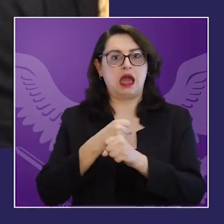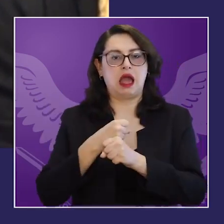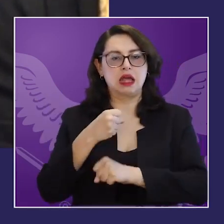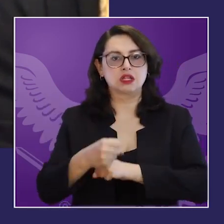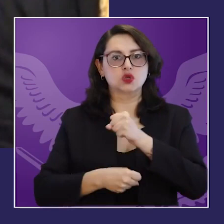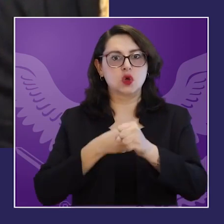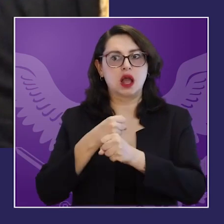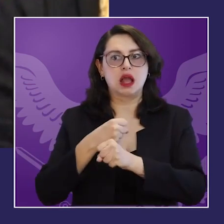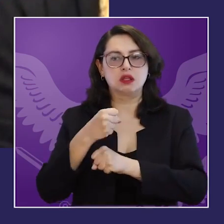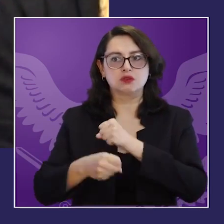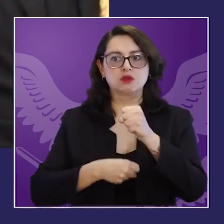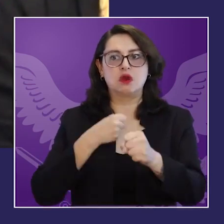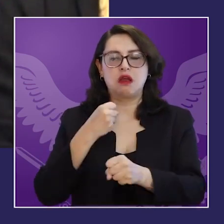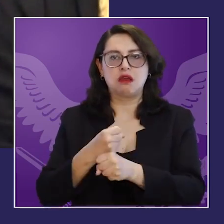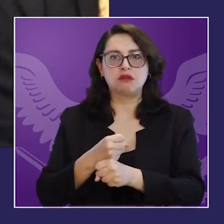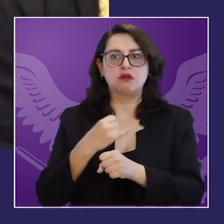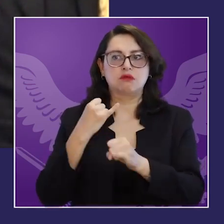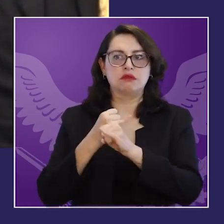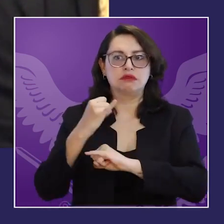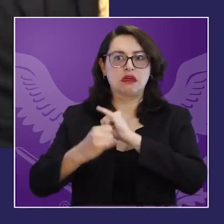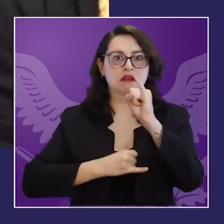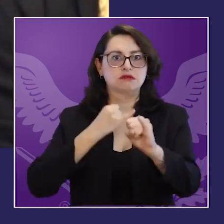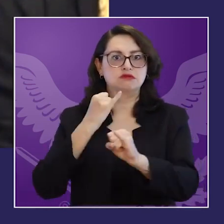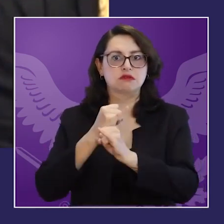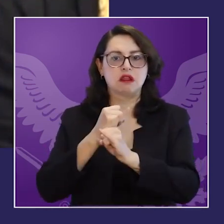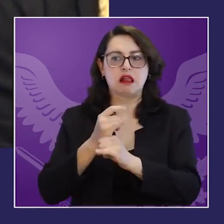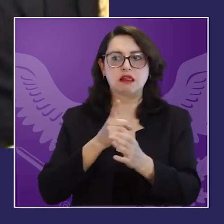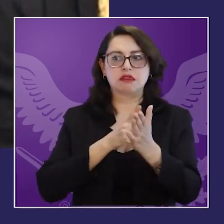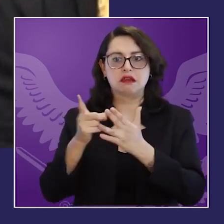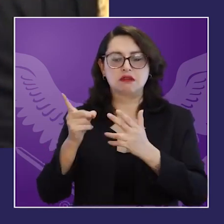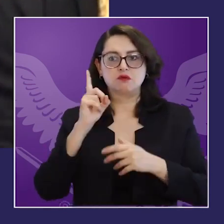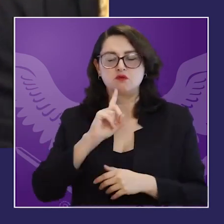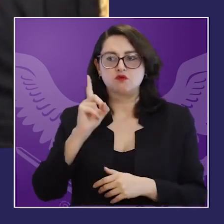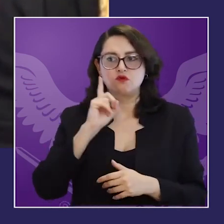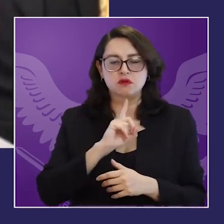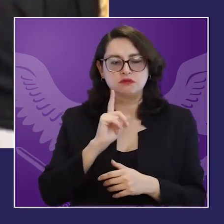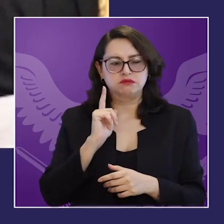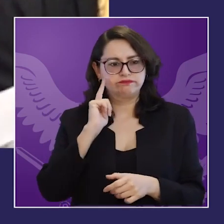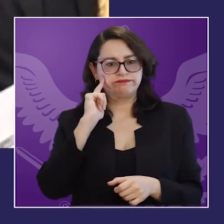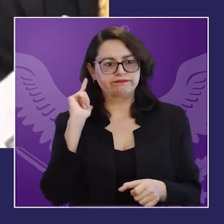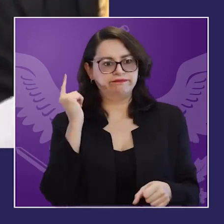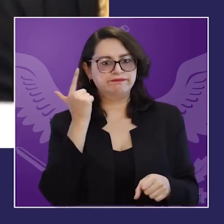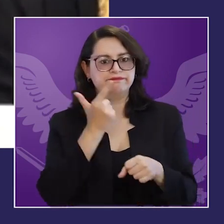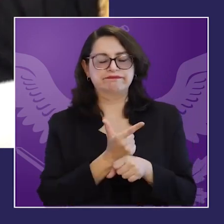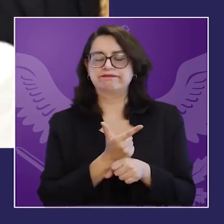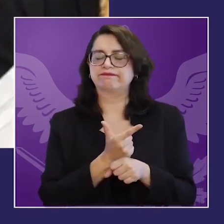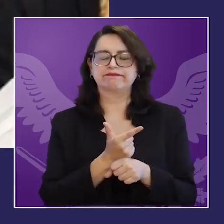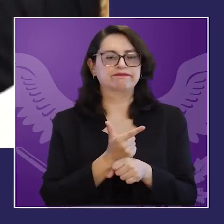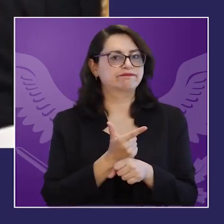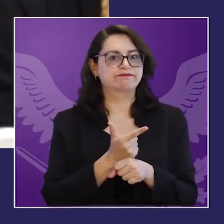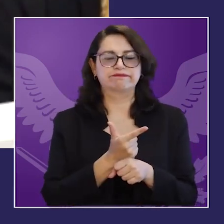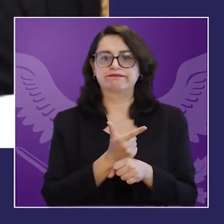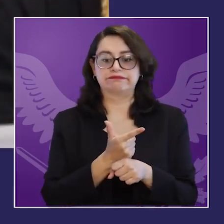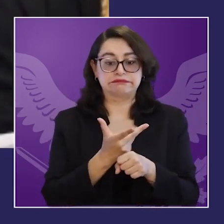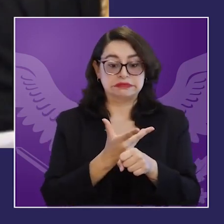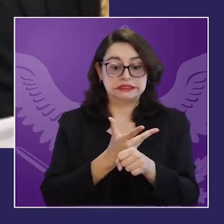los organismos de protección internacional y regional de los derechos de las mujeres es la necesidad de tener una